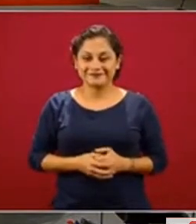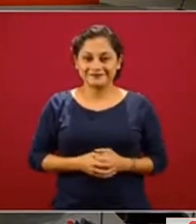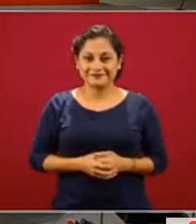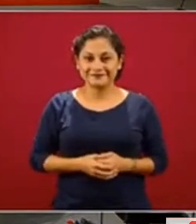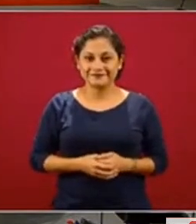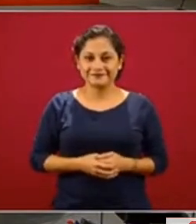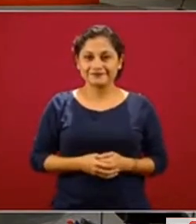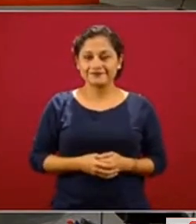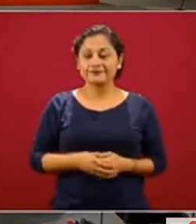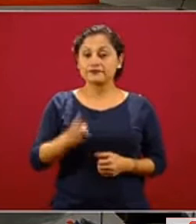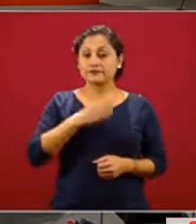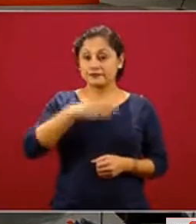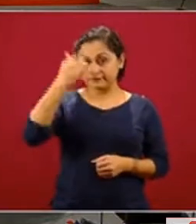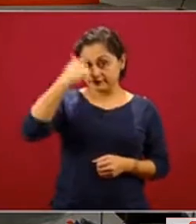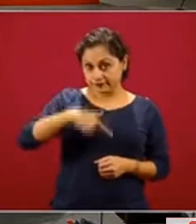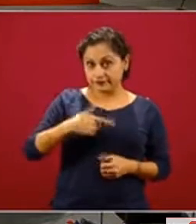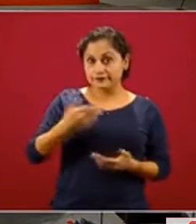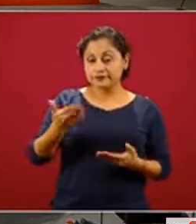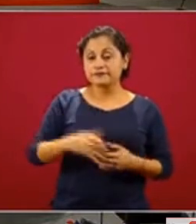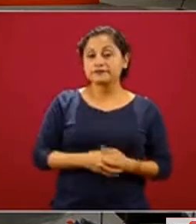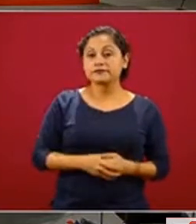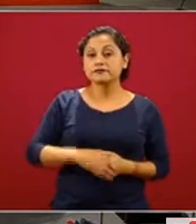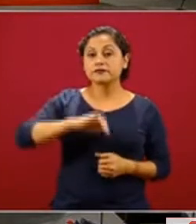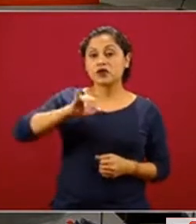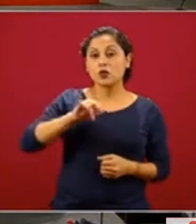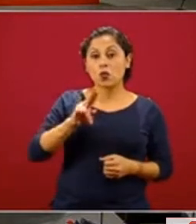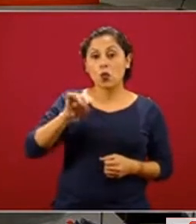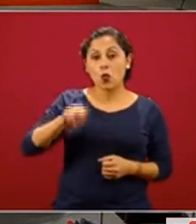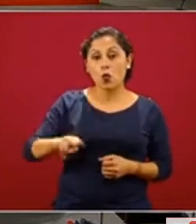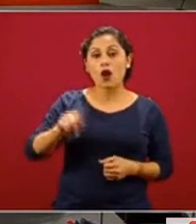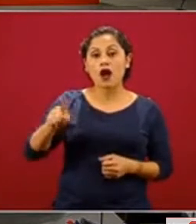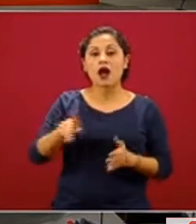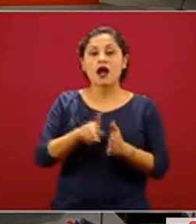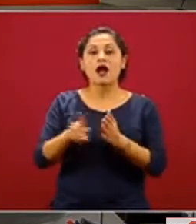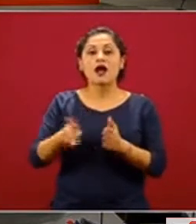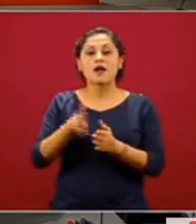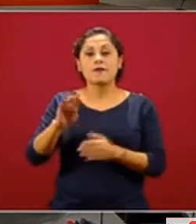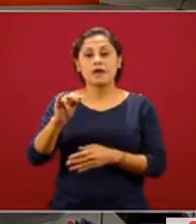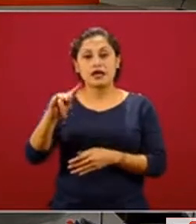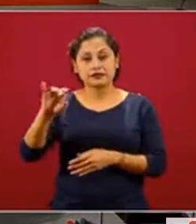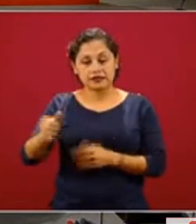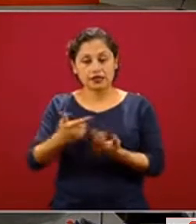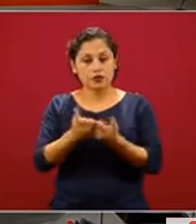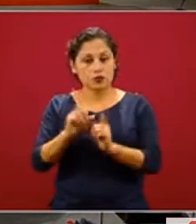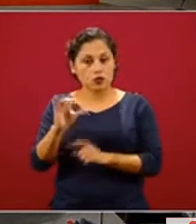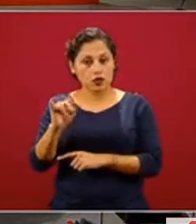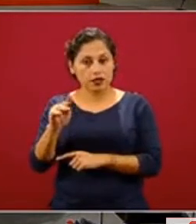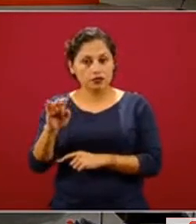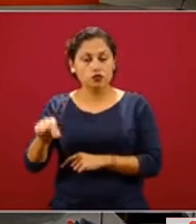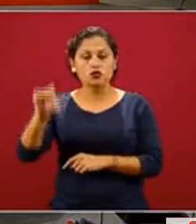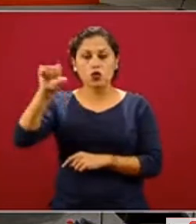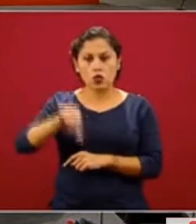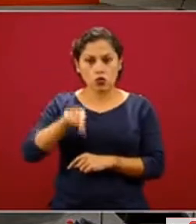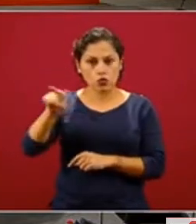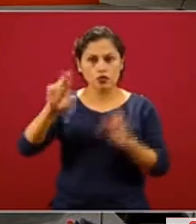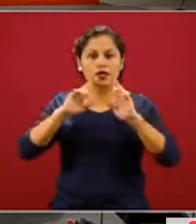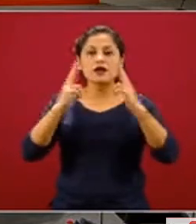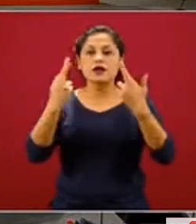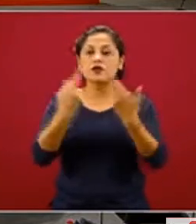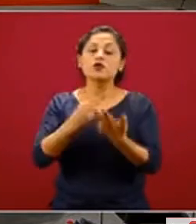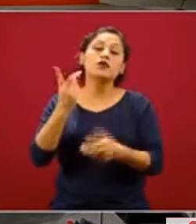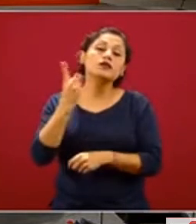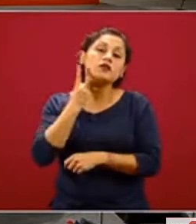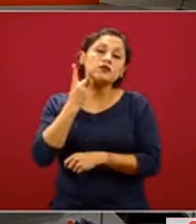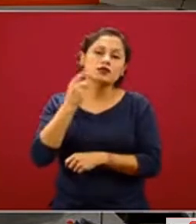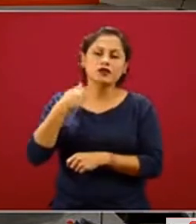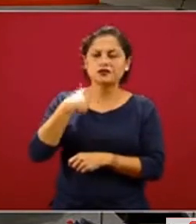Sí, muy buenas noches. Rápidamente, Juan Hernández del periódico Basta y de Grupo Cantón. Hoy tuvo usted una reunión con los diputados. Se quería